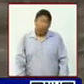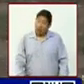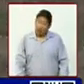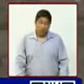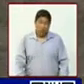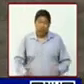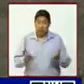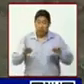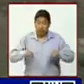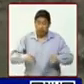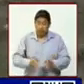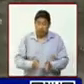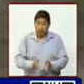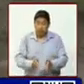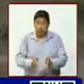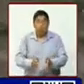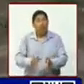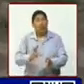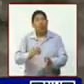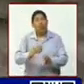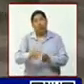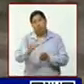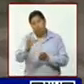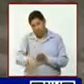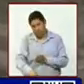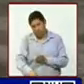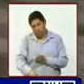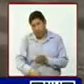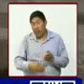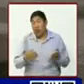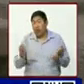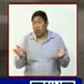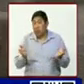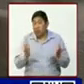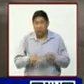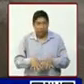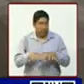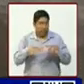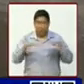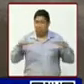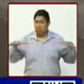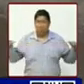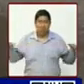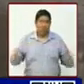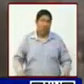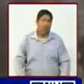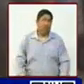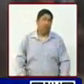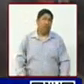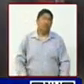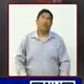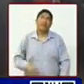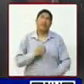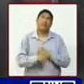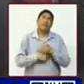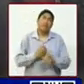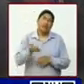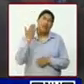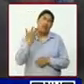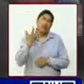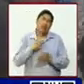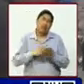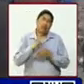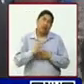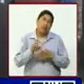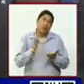Canal de desagüe inconcluso es lo que provoca las inundaciones en el Distrito 4. El año pasado, el 5 de